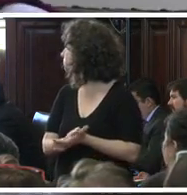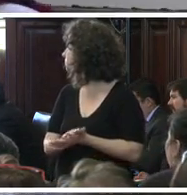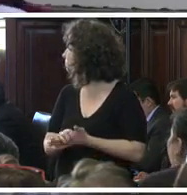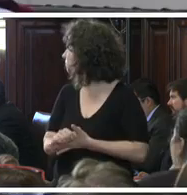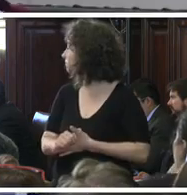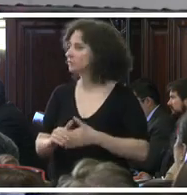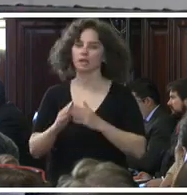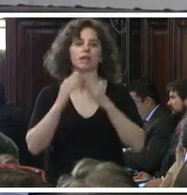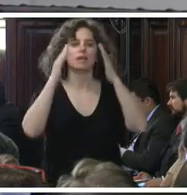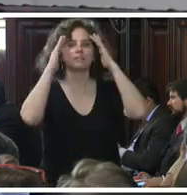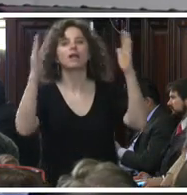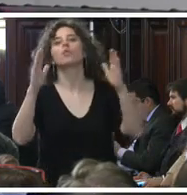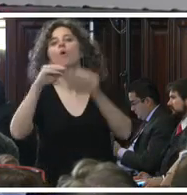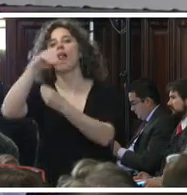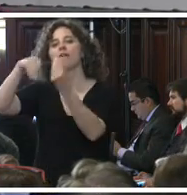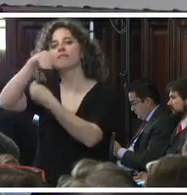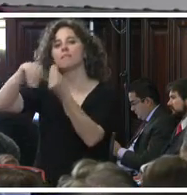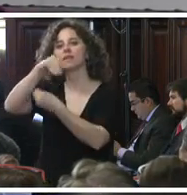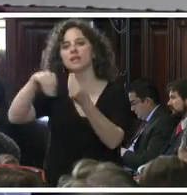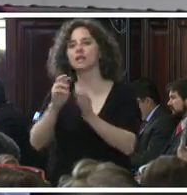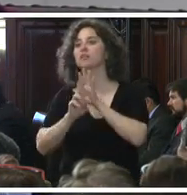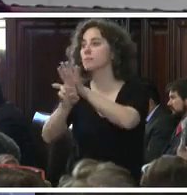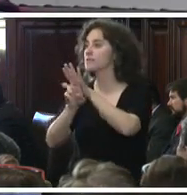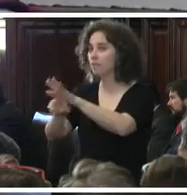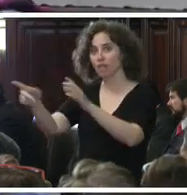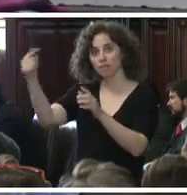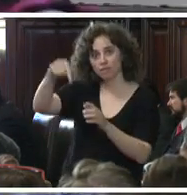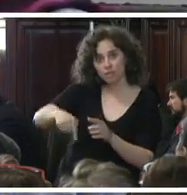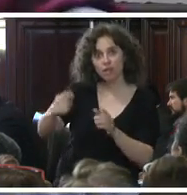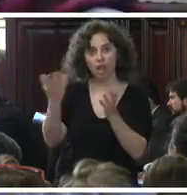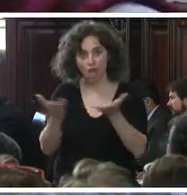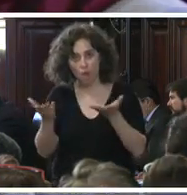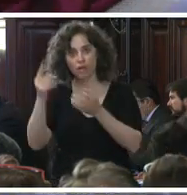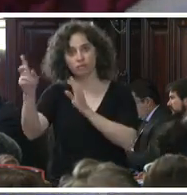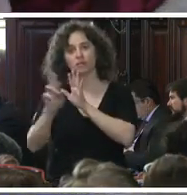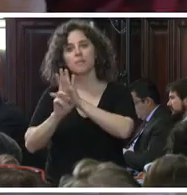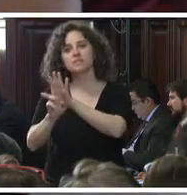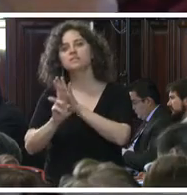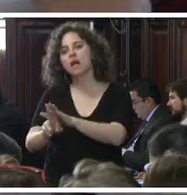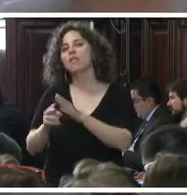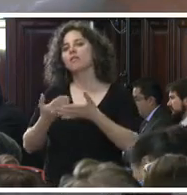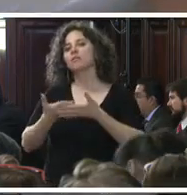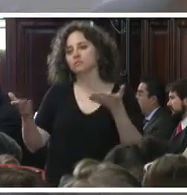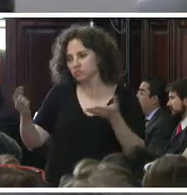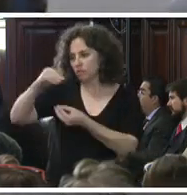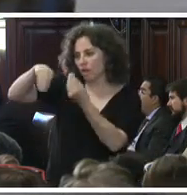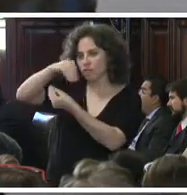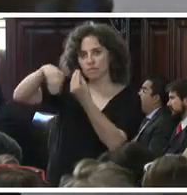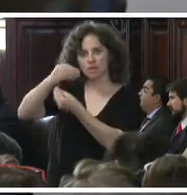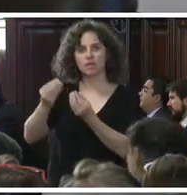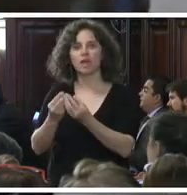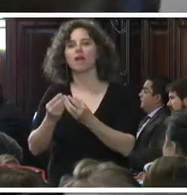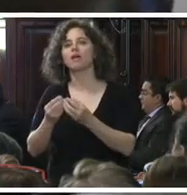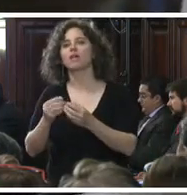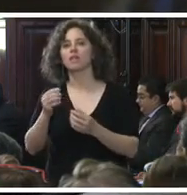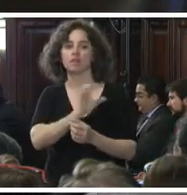saludos a los familiares a sus representantes a los representantes de distinguidos representantes del neutro